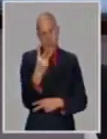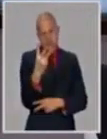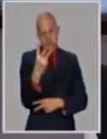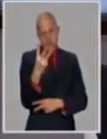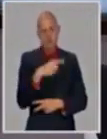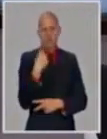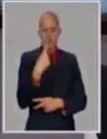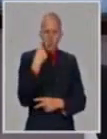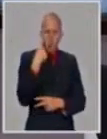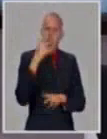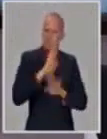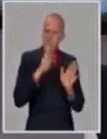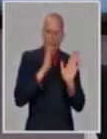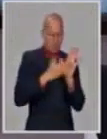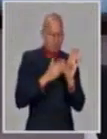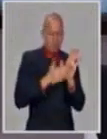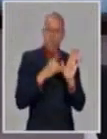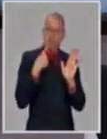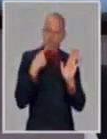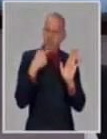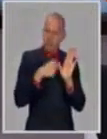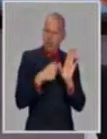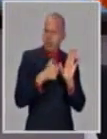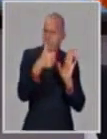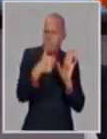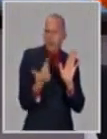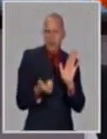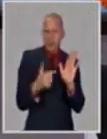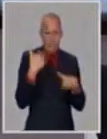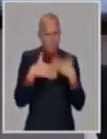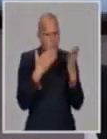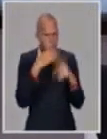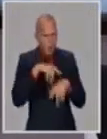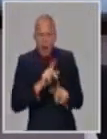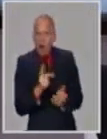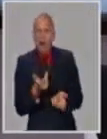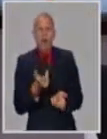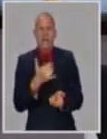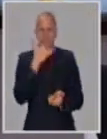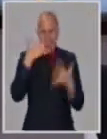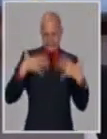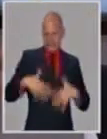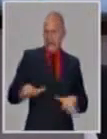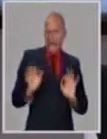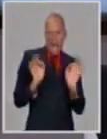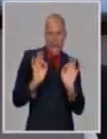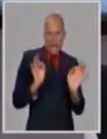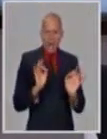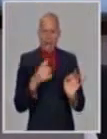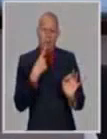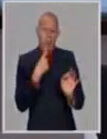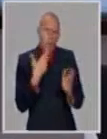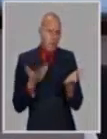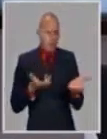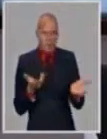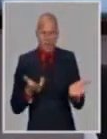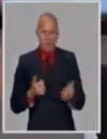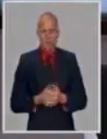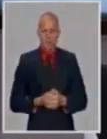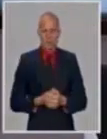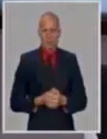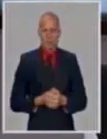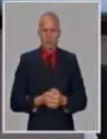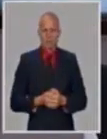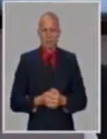evidencia de seguridad de la vacuna, evidencia realmente muy. La mayoría de los eventos que son eventos